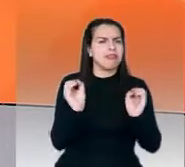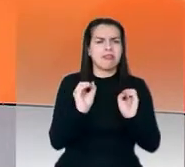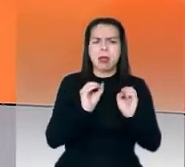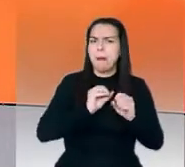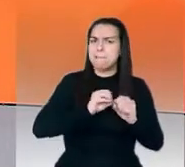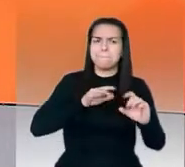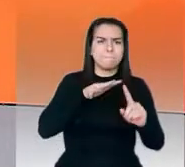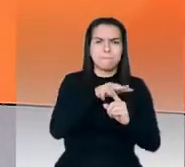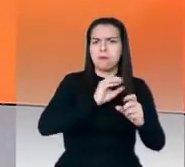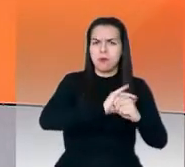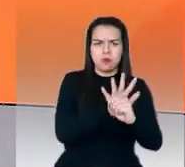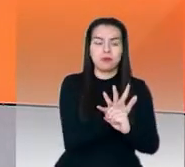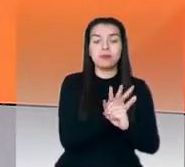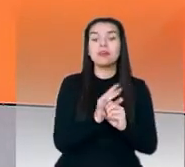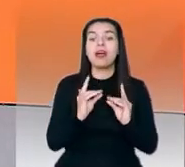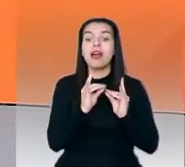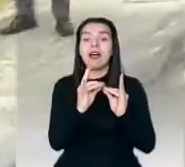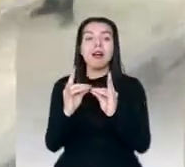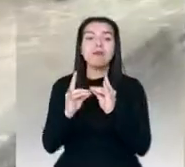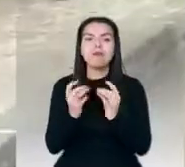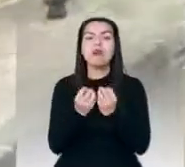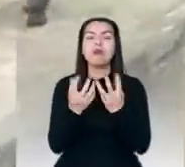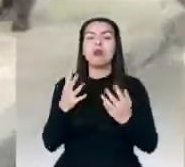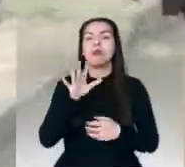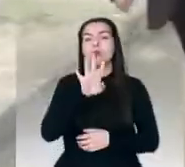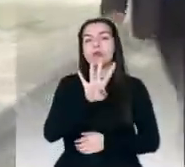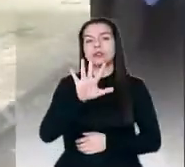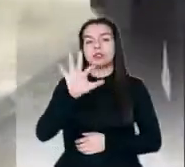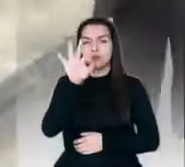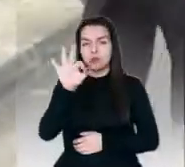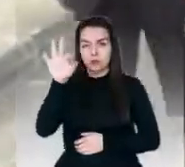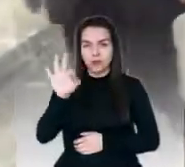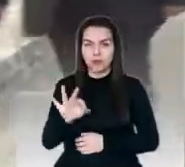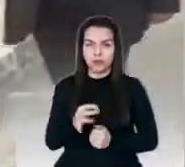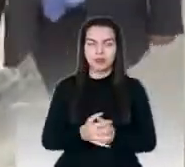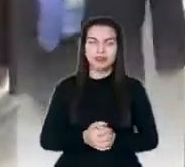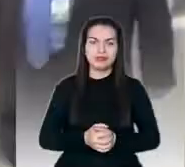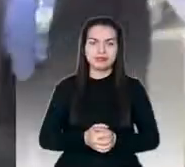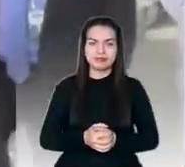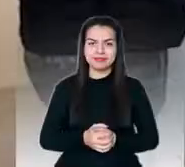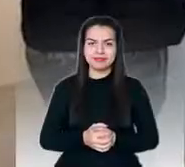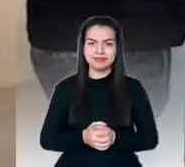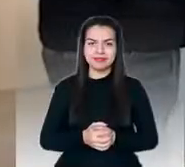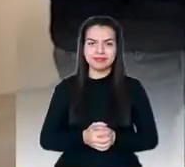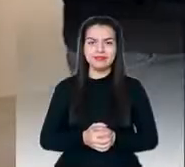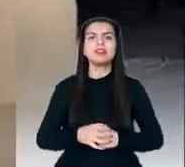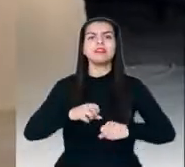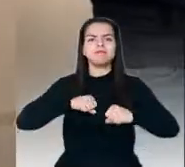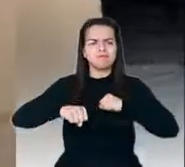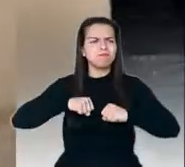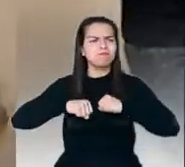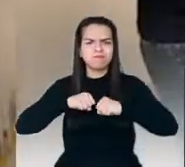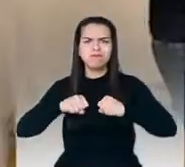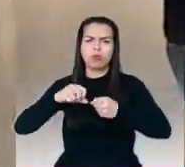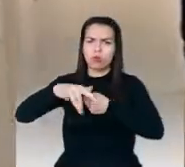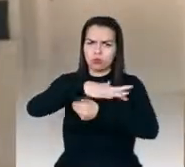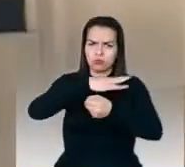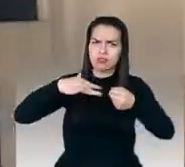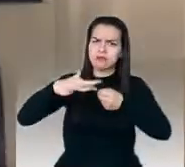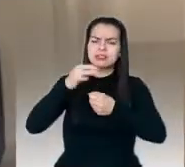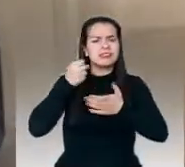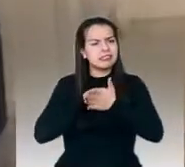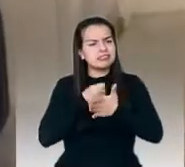en 45%. Son varias las acciones que se han puesto en marcha en Cundinamarca para ir disminuyendo los casos